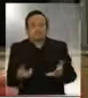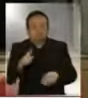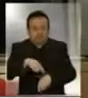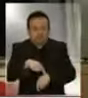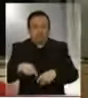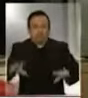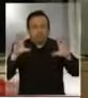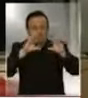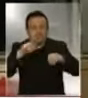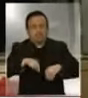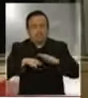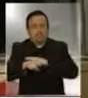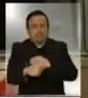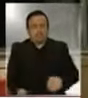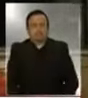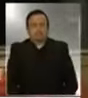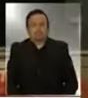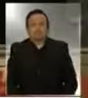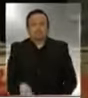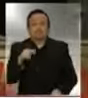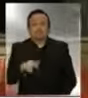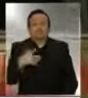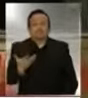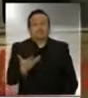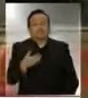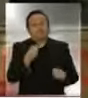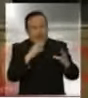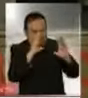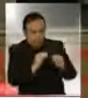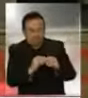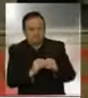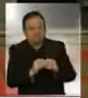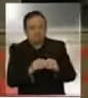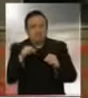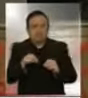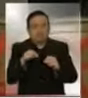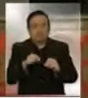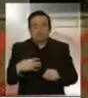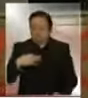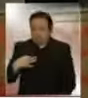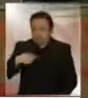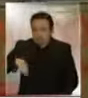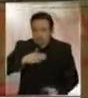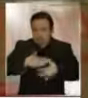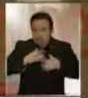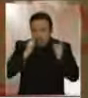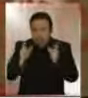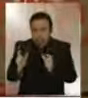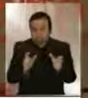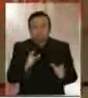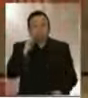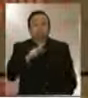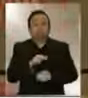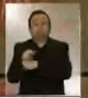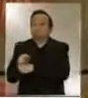horas de la madrugada en este metro. Mira, buenas noches. Personal de civil nuestro efectuaba